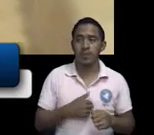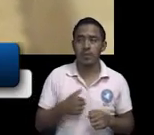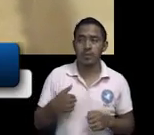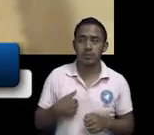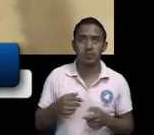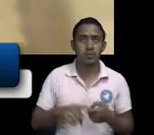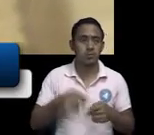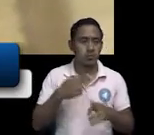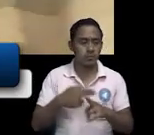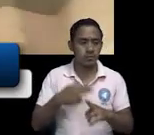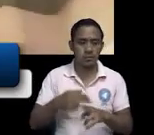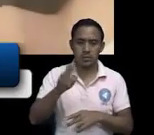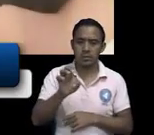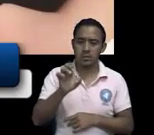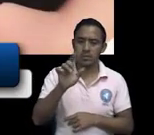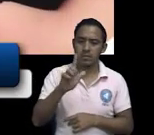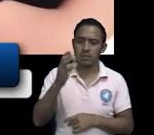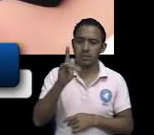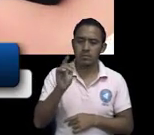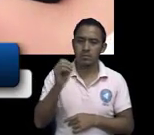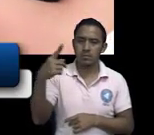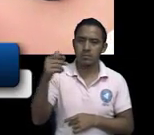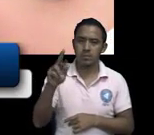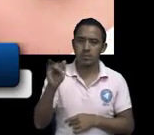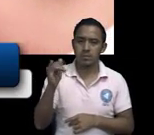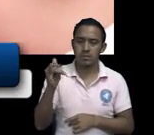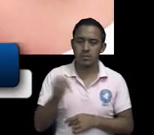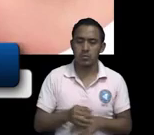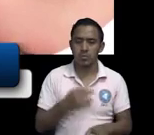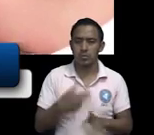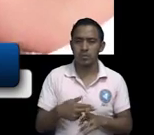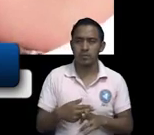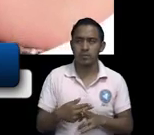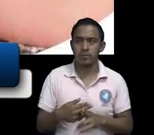este ectoparásito que puede causar lesión en la piel, como